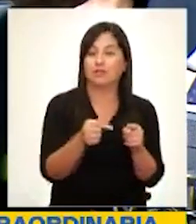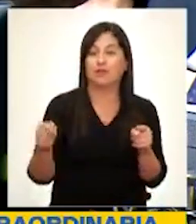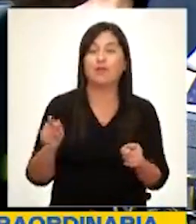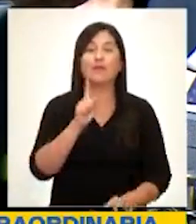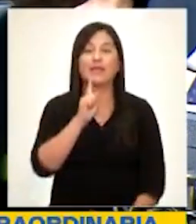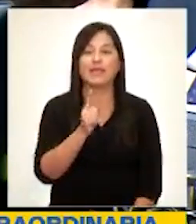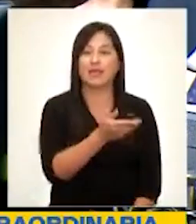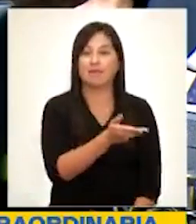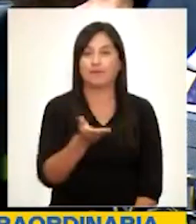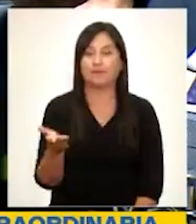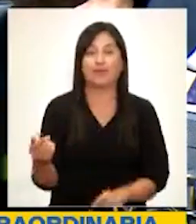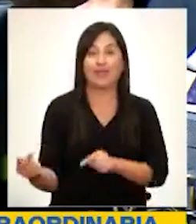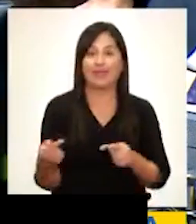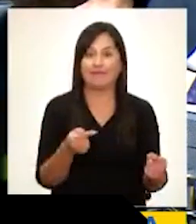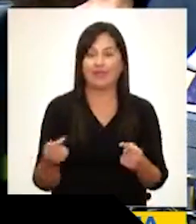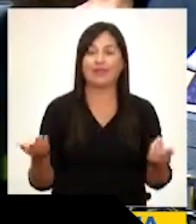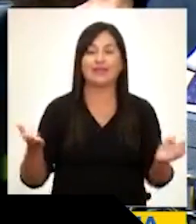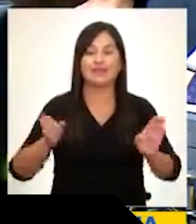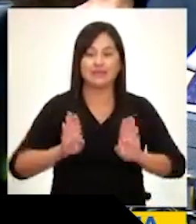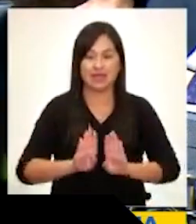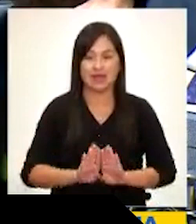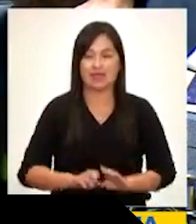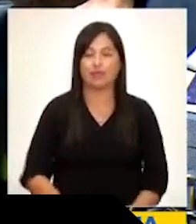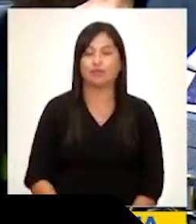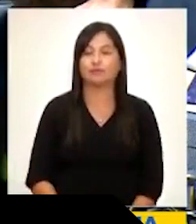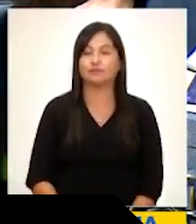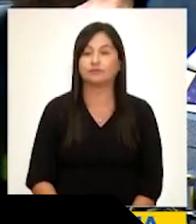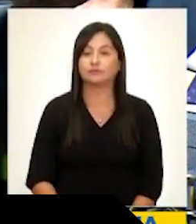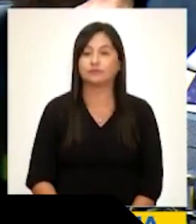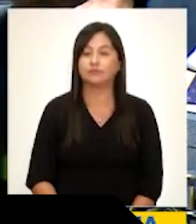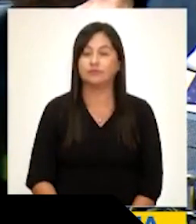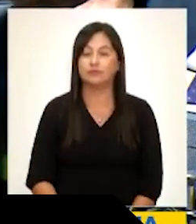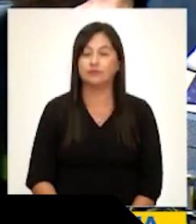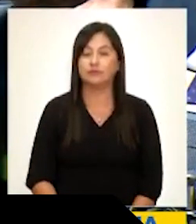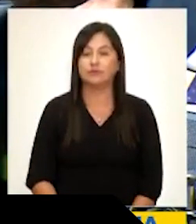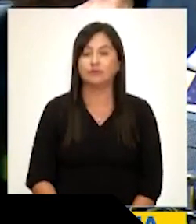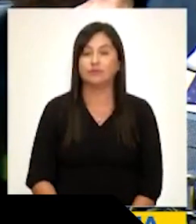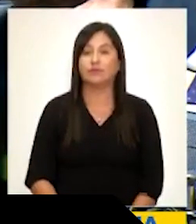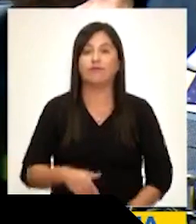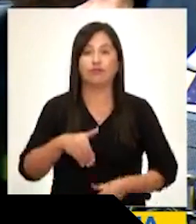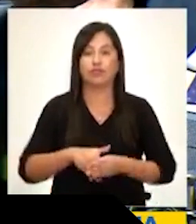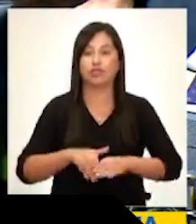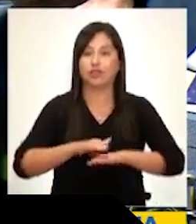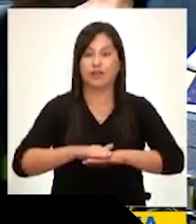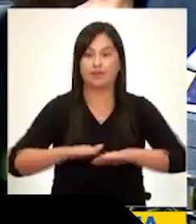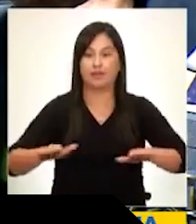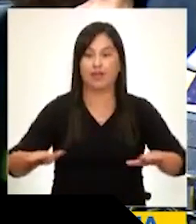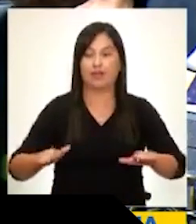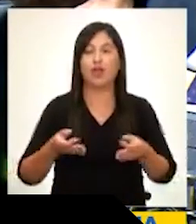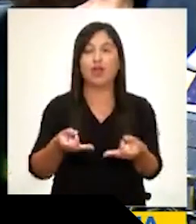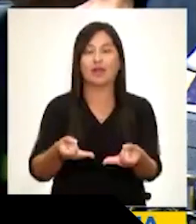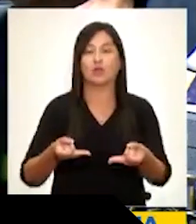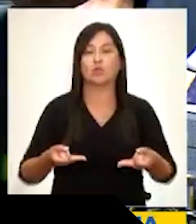al hipotecario finalmente el proyecto de ley también otorgaría a la cmf la facultad para definir una fijación de pago mínimo en las